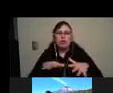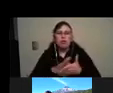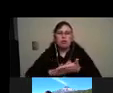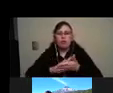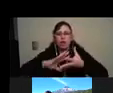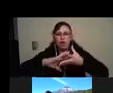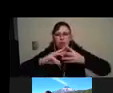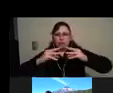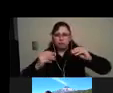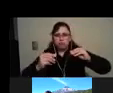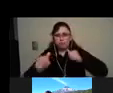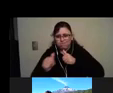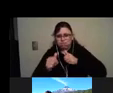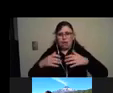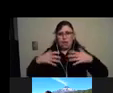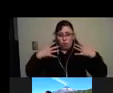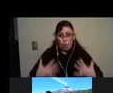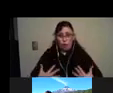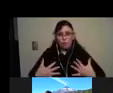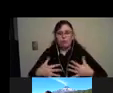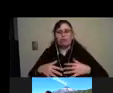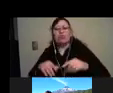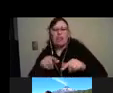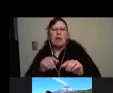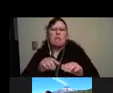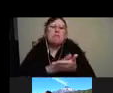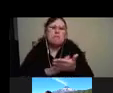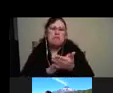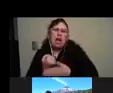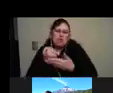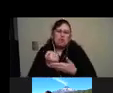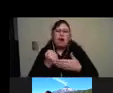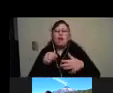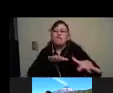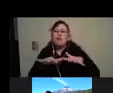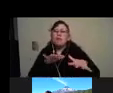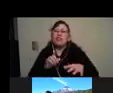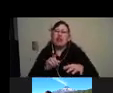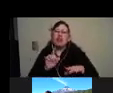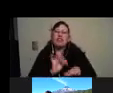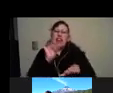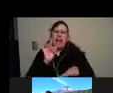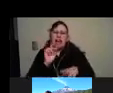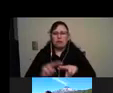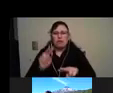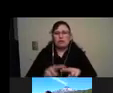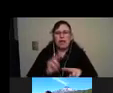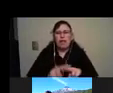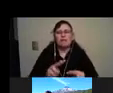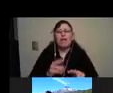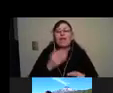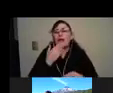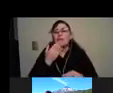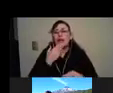musculatura proximal y poder realizar un movimiento fino y preciso a nivel distal, ¿ya? Que nos permiten poder desarrollar